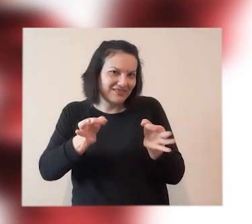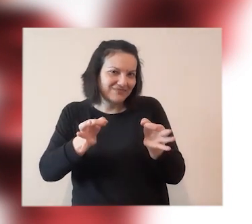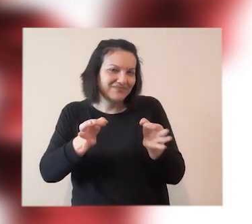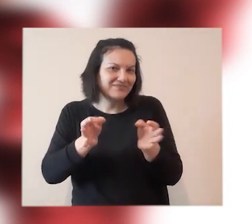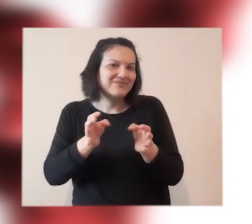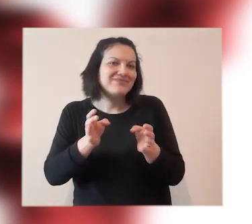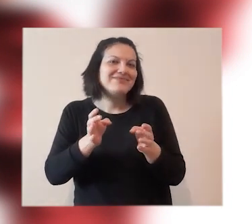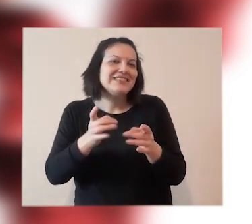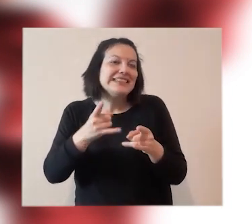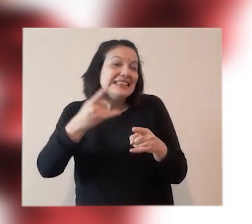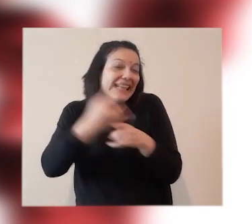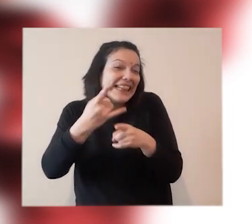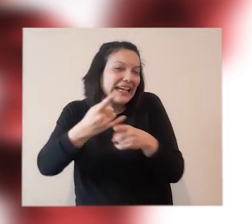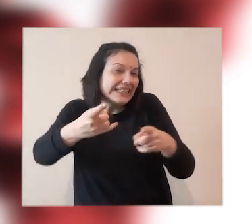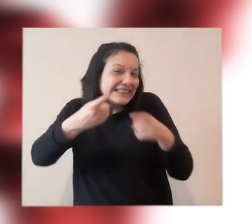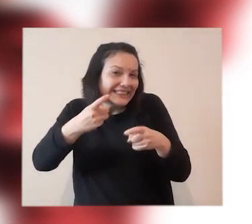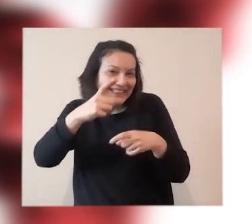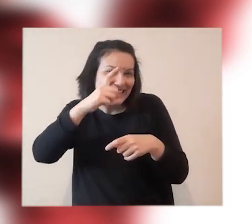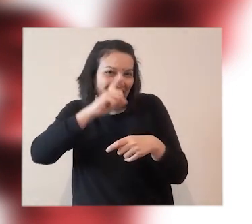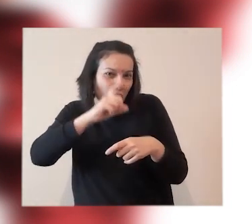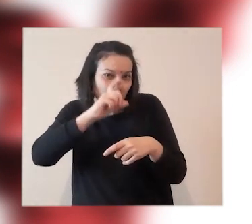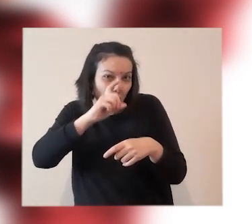es necesario el uso del alcohol